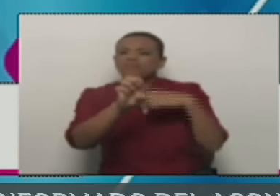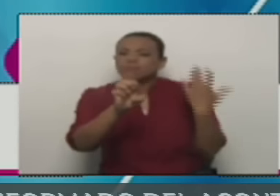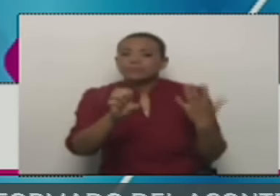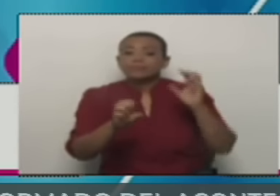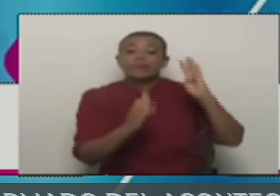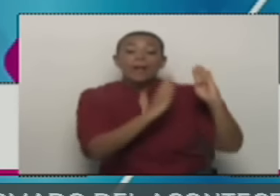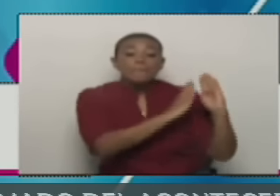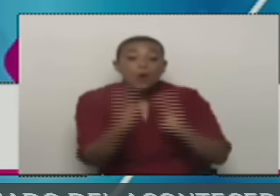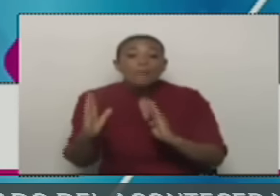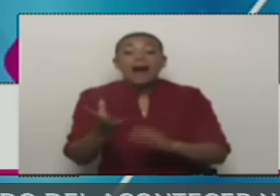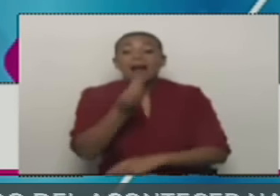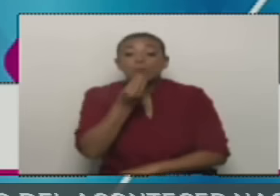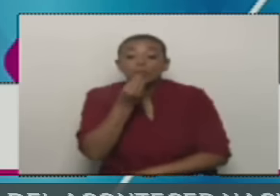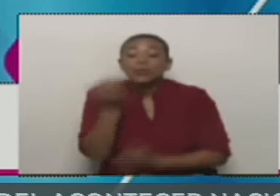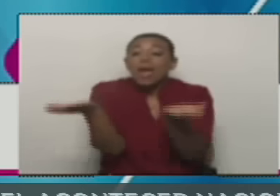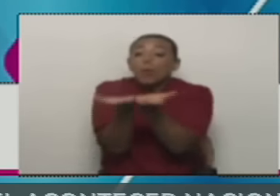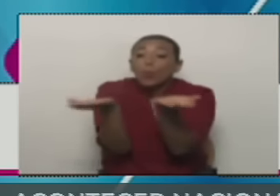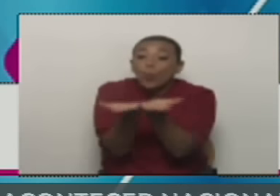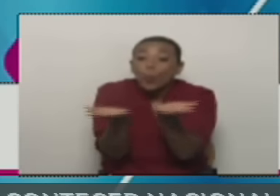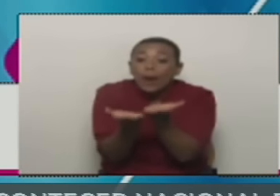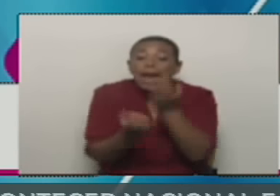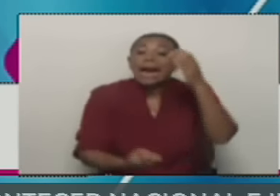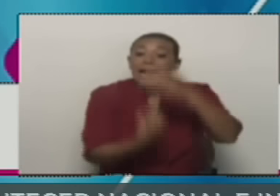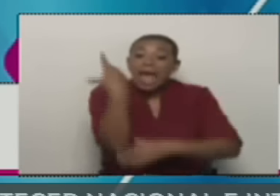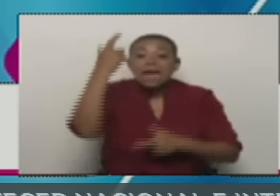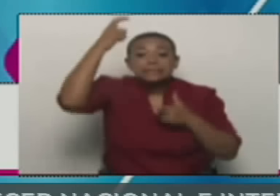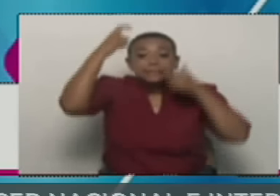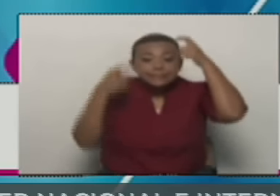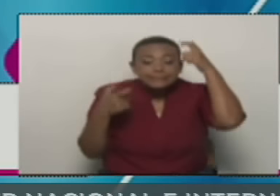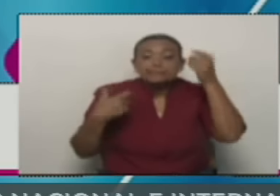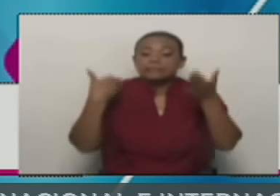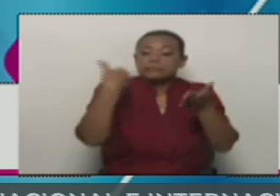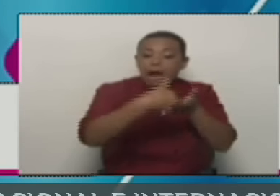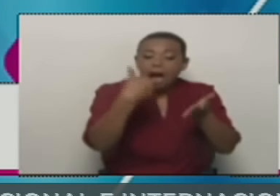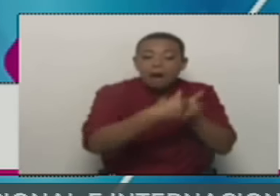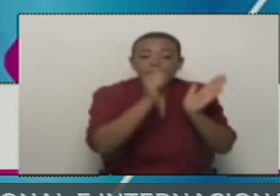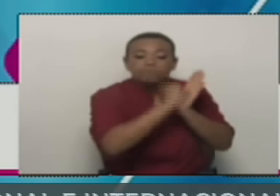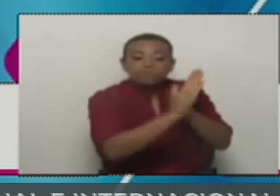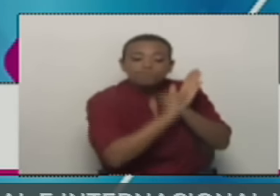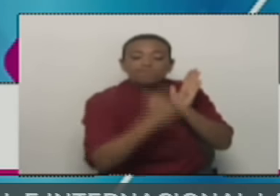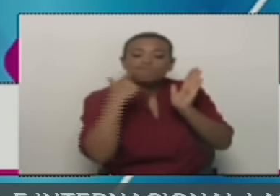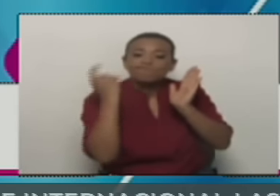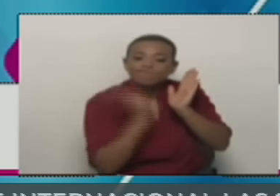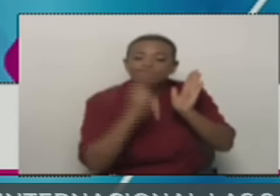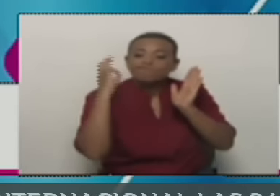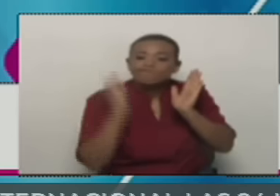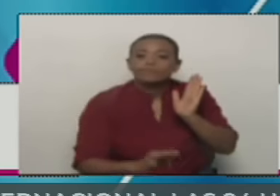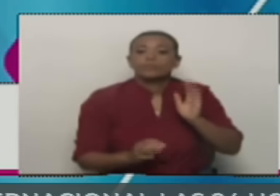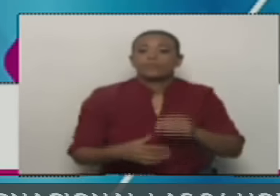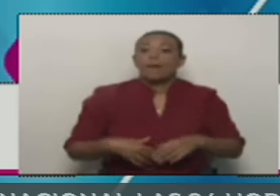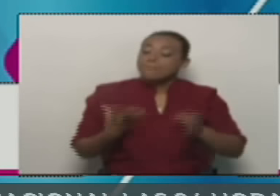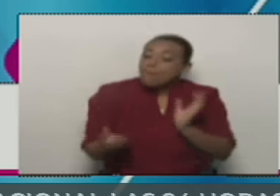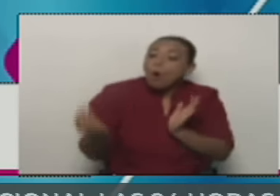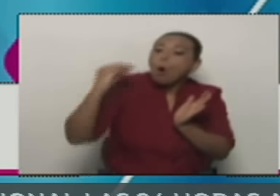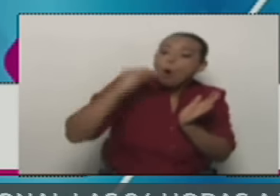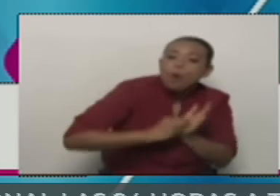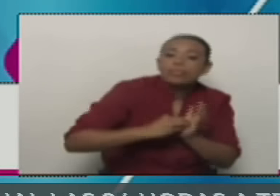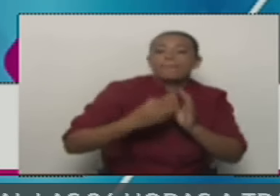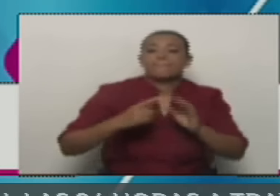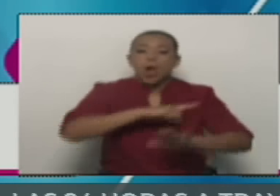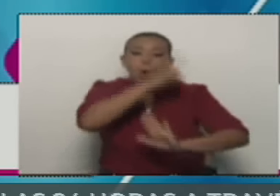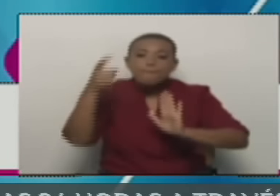de alimentación escolar creado por el gigante Hugo Chávez Frías. Vamos a recuperar el PAE